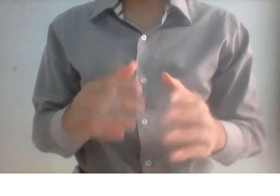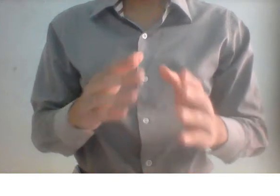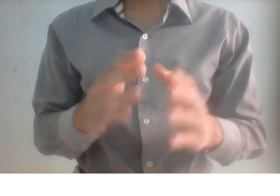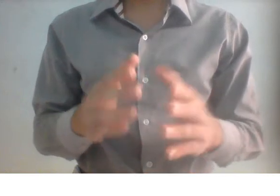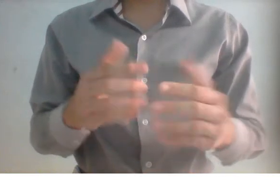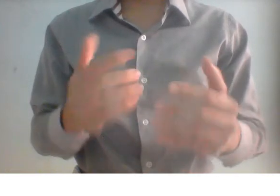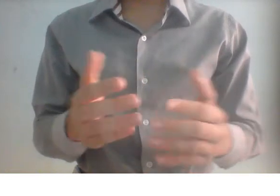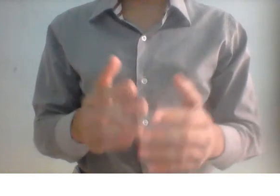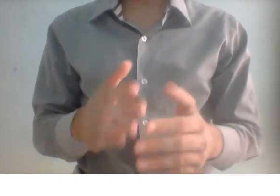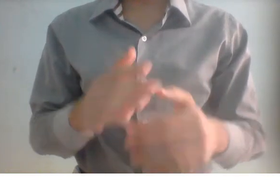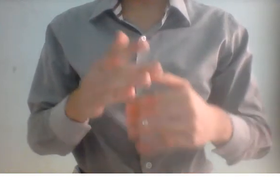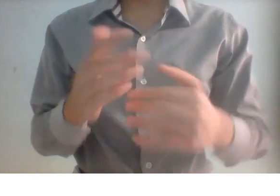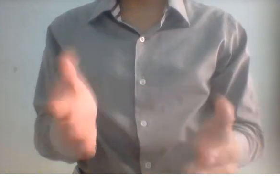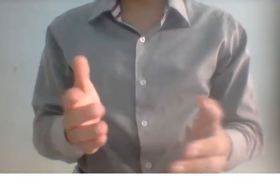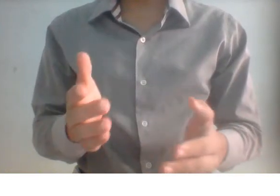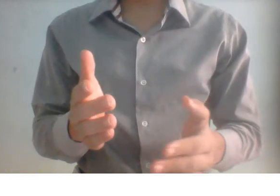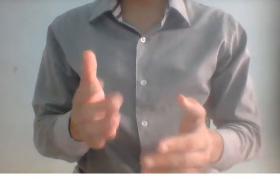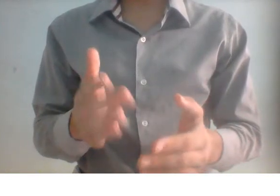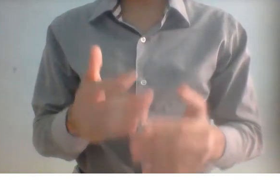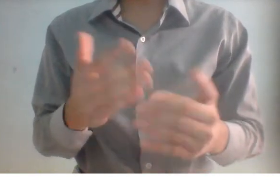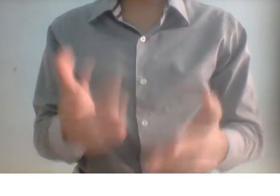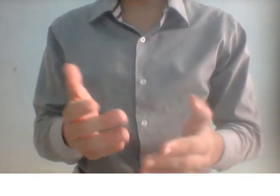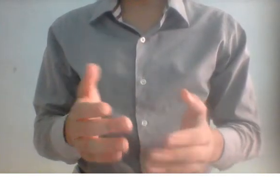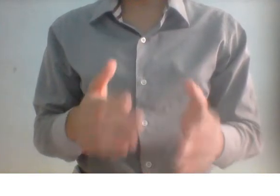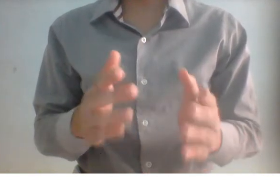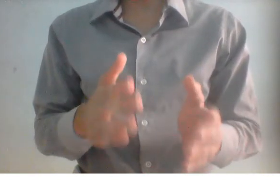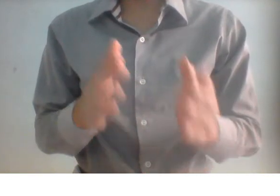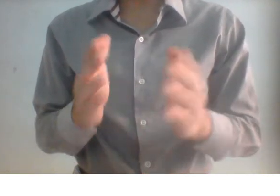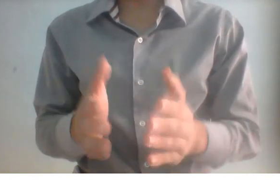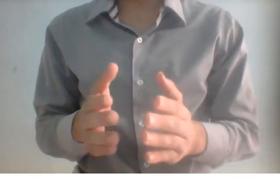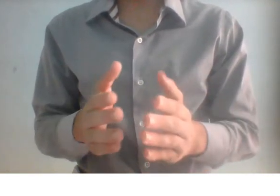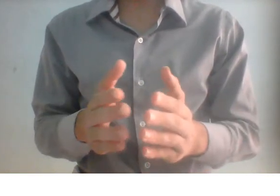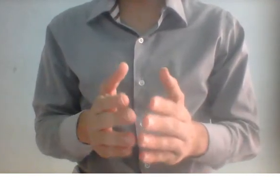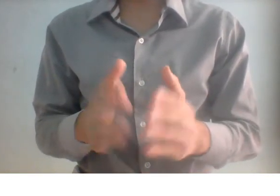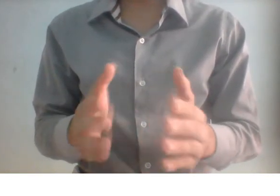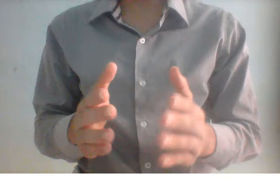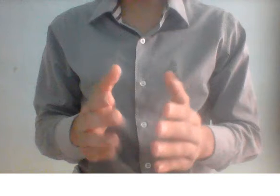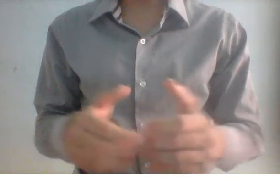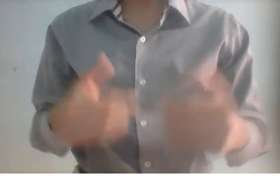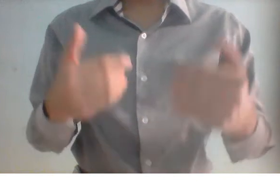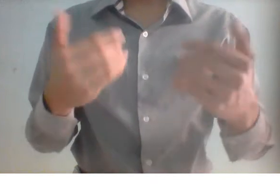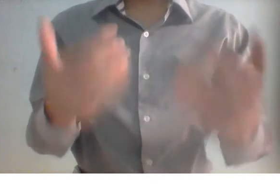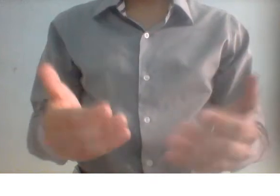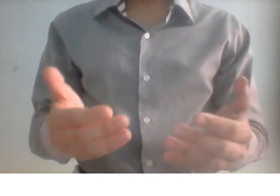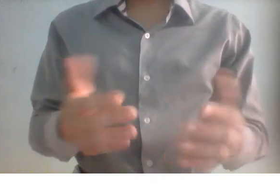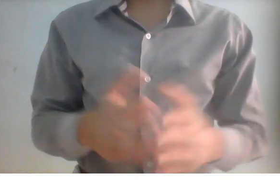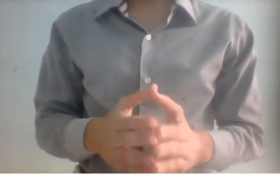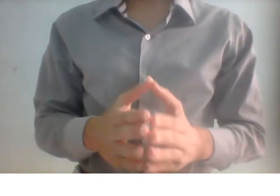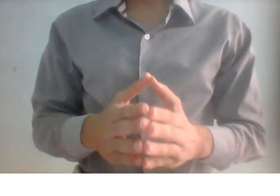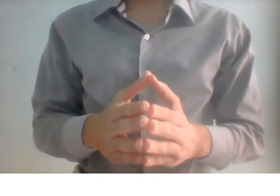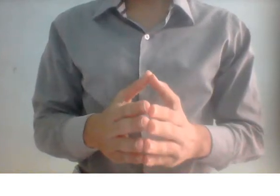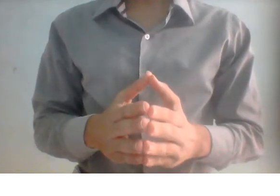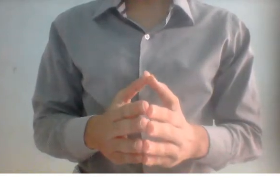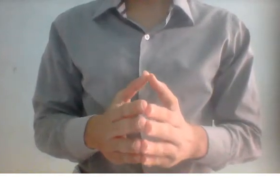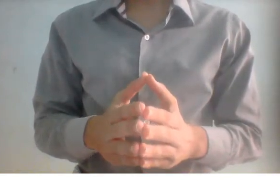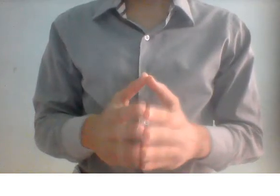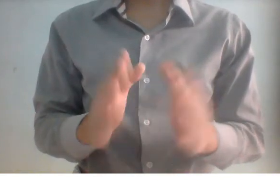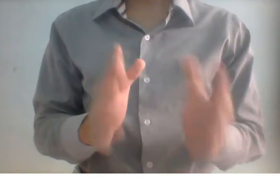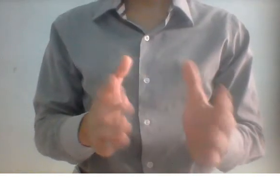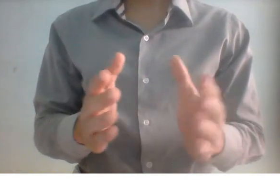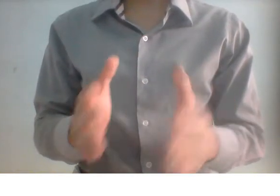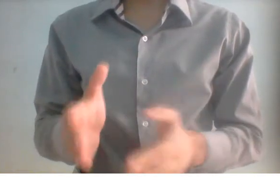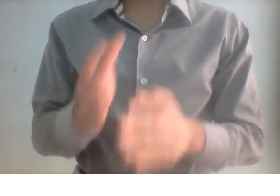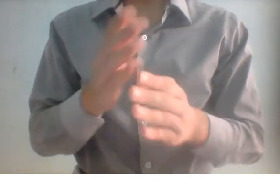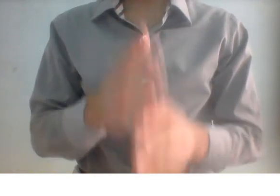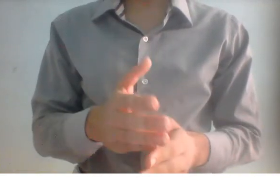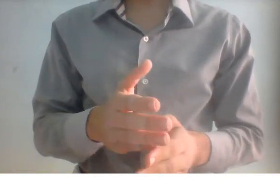federal no está diciéndoles, no se te va a suministrar nada por gusto, sino que lo que se le está diciendo a esta planta es: permítenos modificar